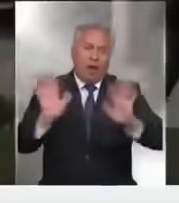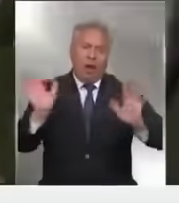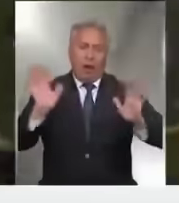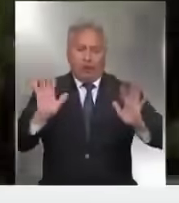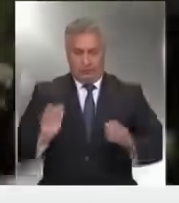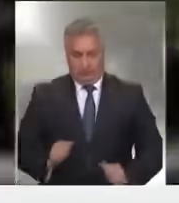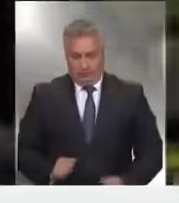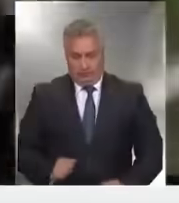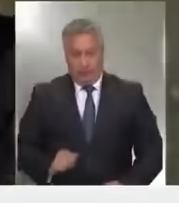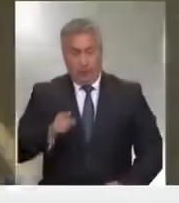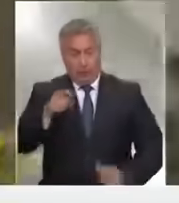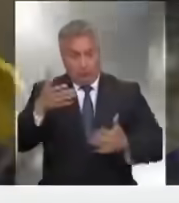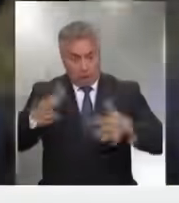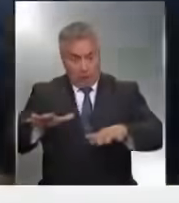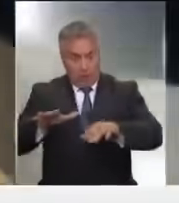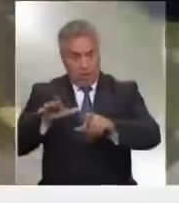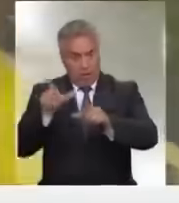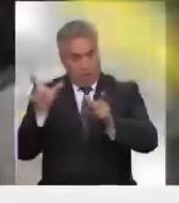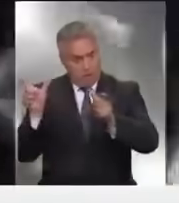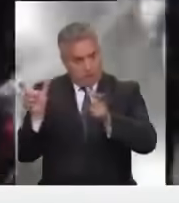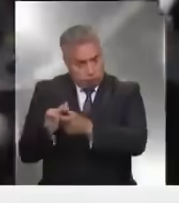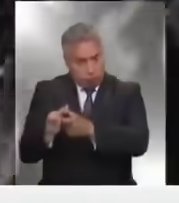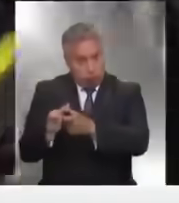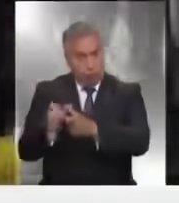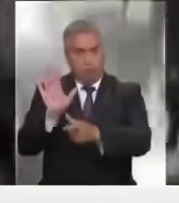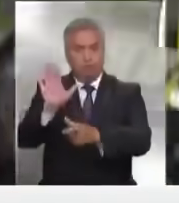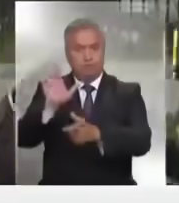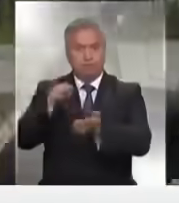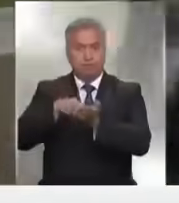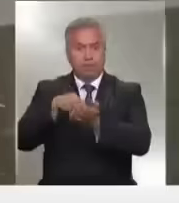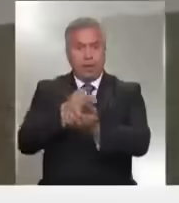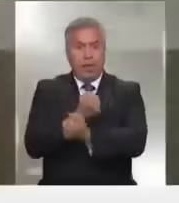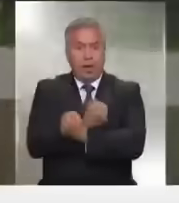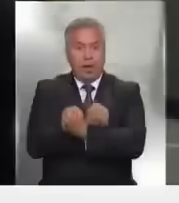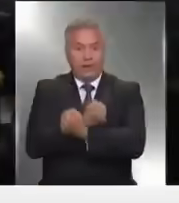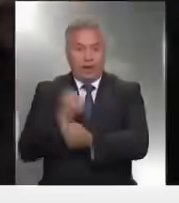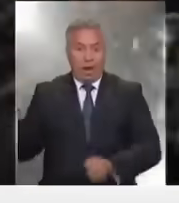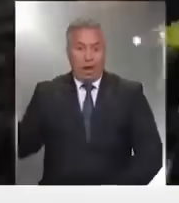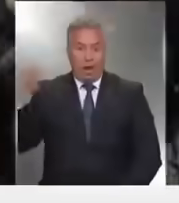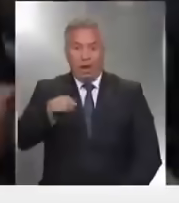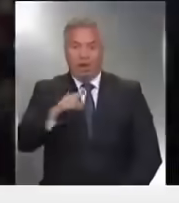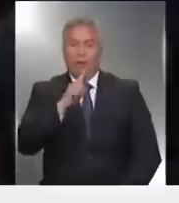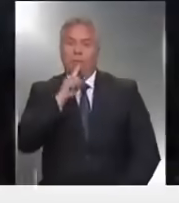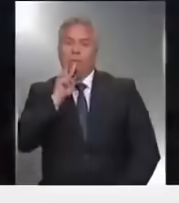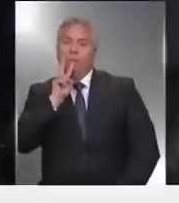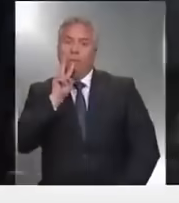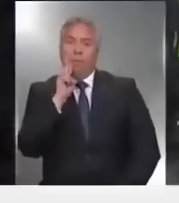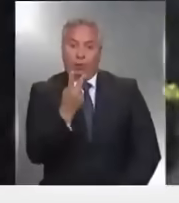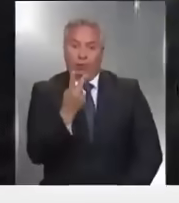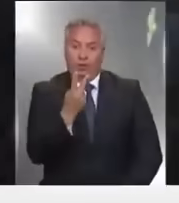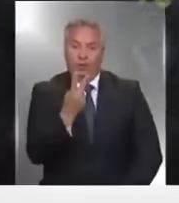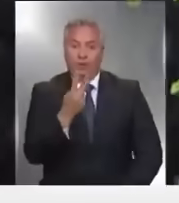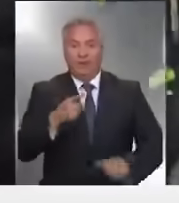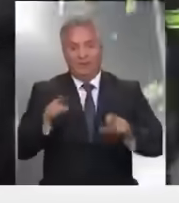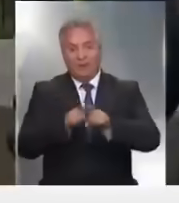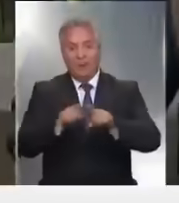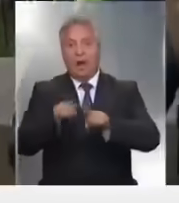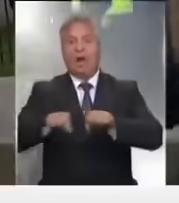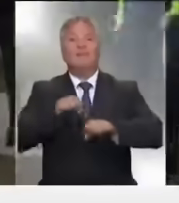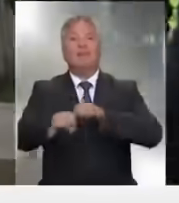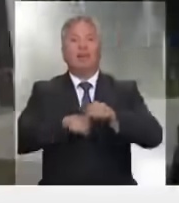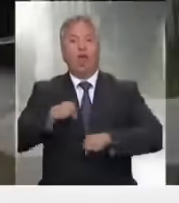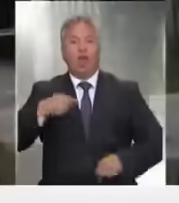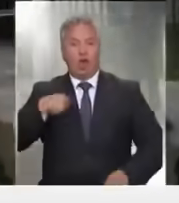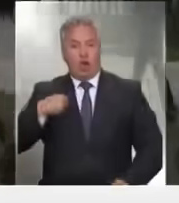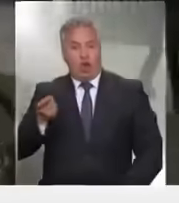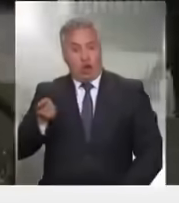Mientras se encuentra detenido, a la espera de la llegada de carabineros, cambia su relato. Al principio se trataba de una supuesta bicicleta